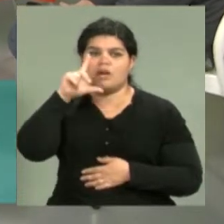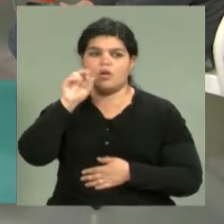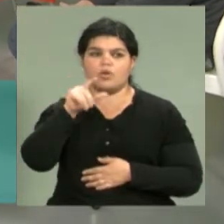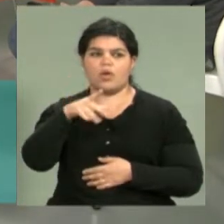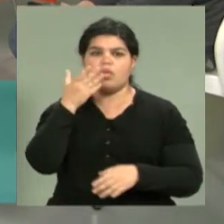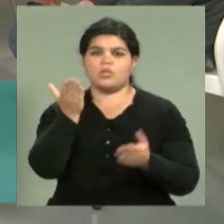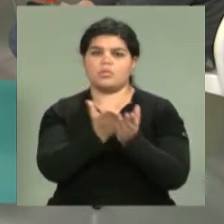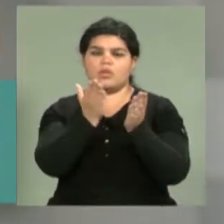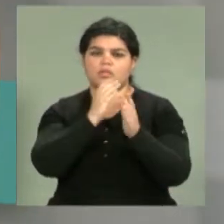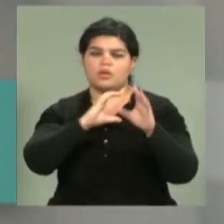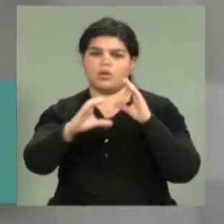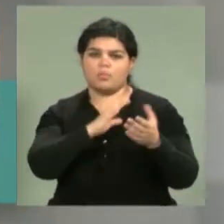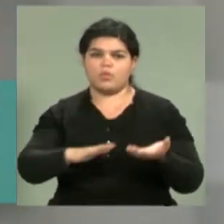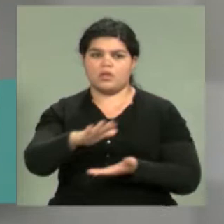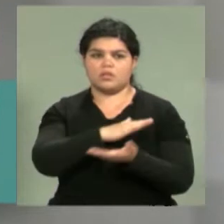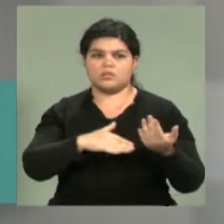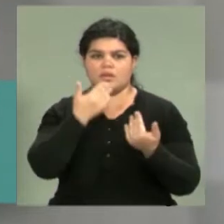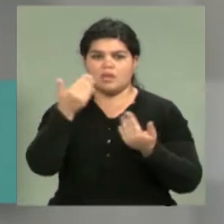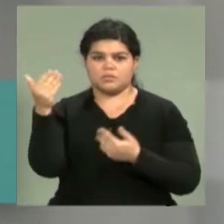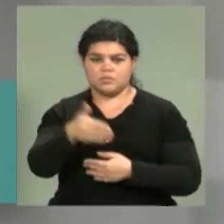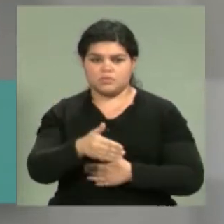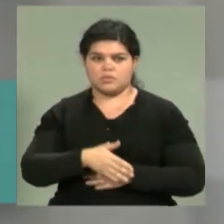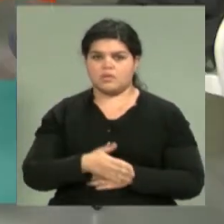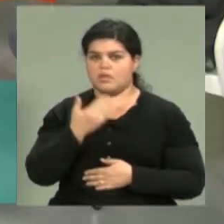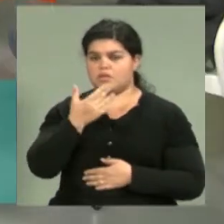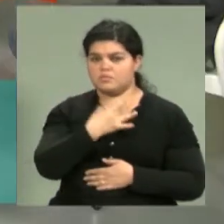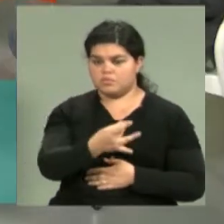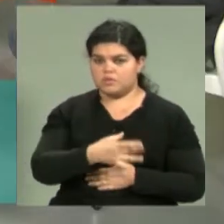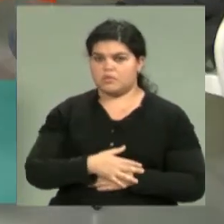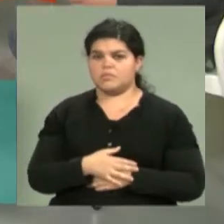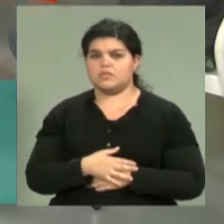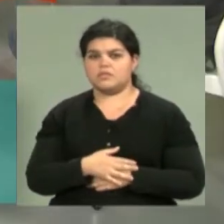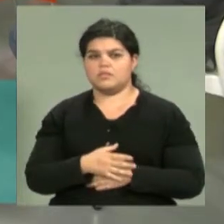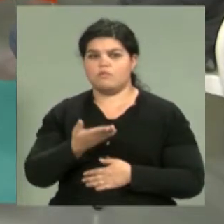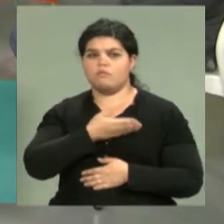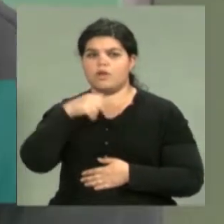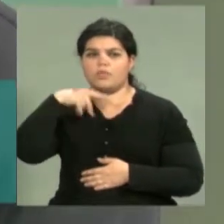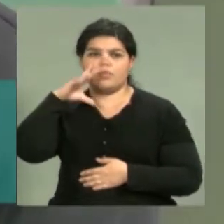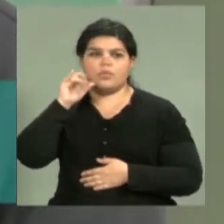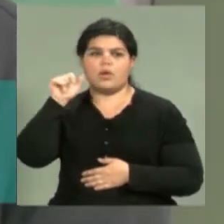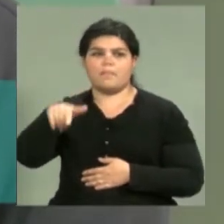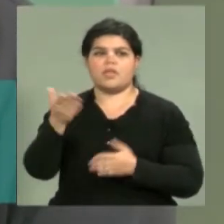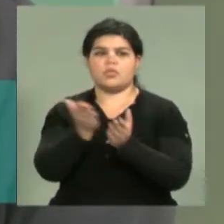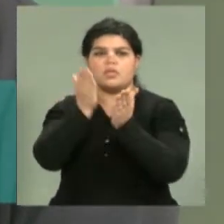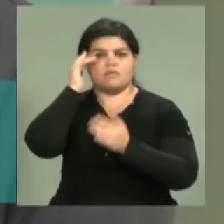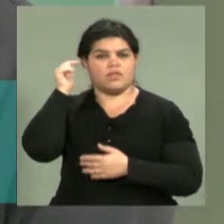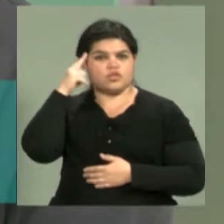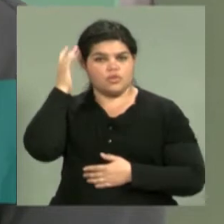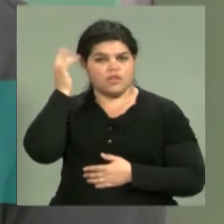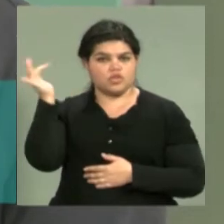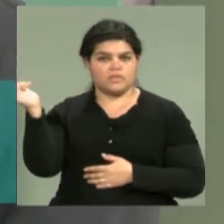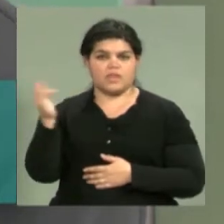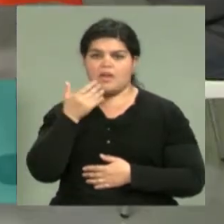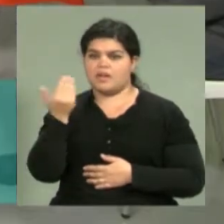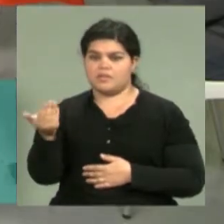Comunicación Social. Franco, nuevamente, muchas gracias por estar aquí. Muchas gracias por invitarme. Y Facundo Price, estudiante de Filosofía. Facundo, muchísimas gracias.